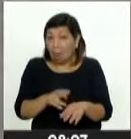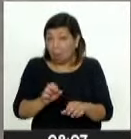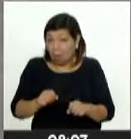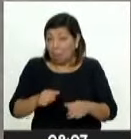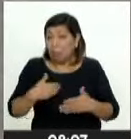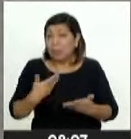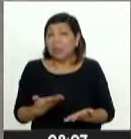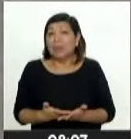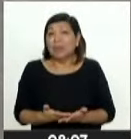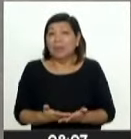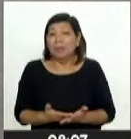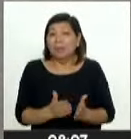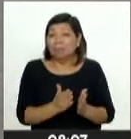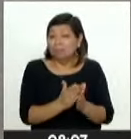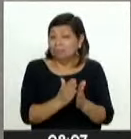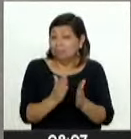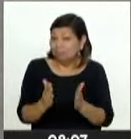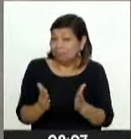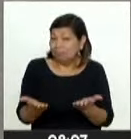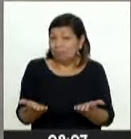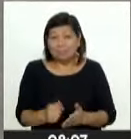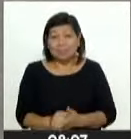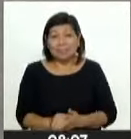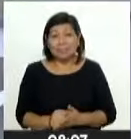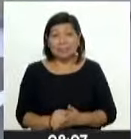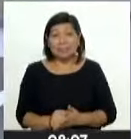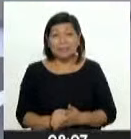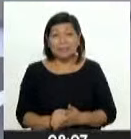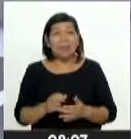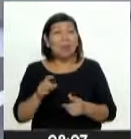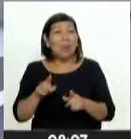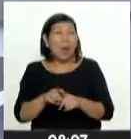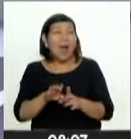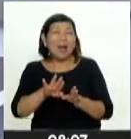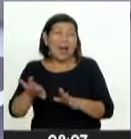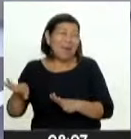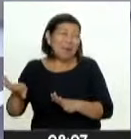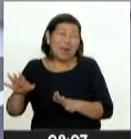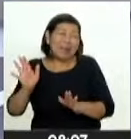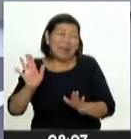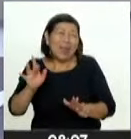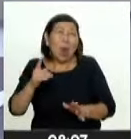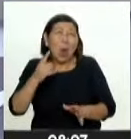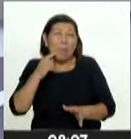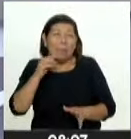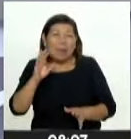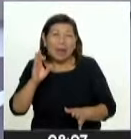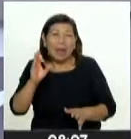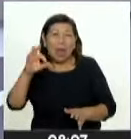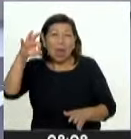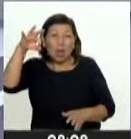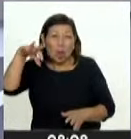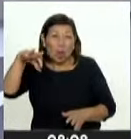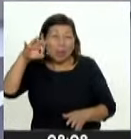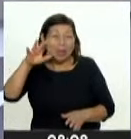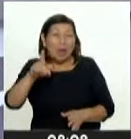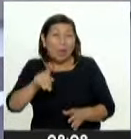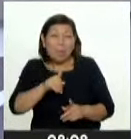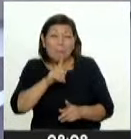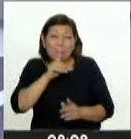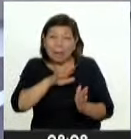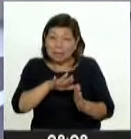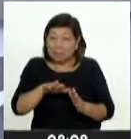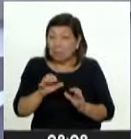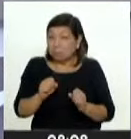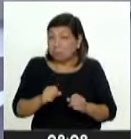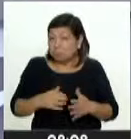Porque sin irnos a los extremos de estas situaciones, sí, claro, de gota a gota, que a todas luces es delictivo, ¿no? ¿Personas naturales